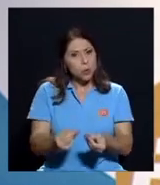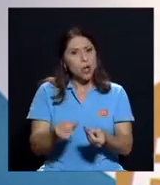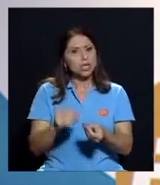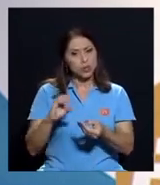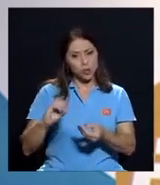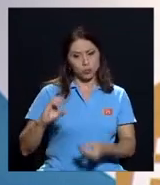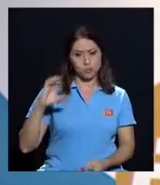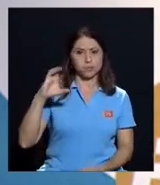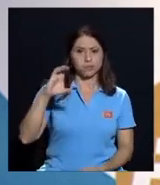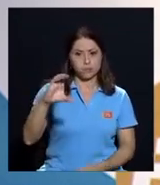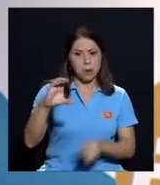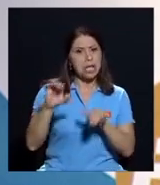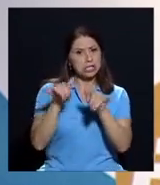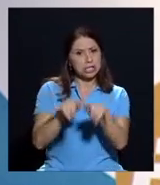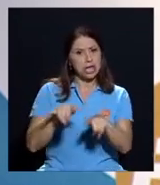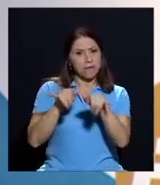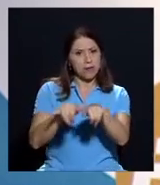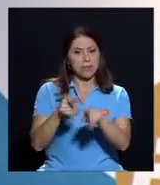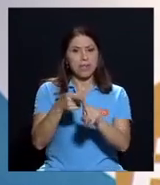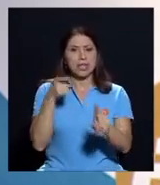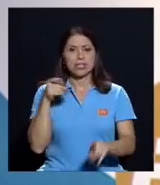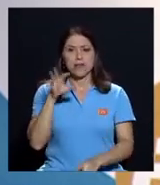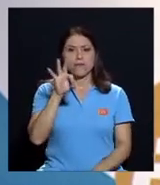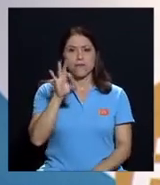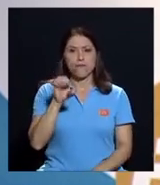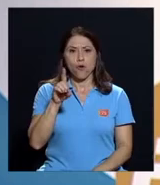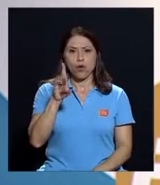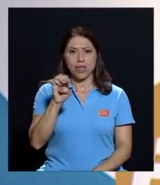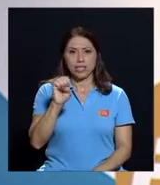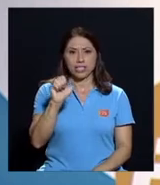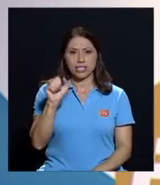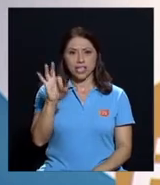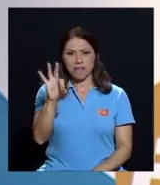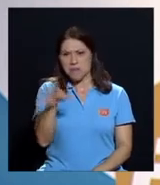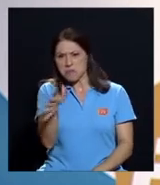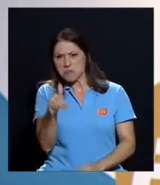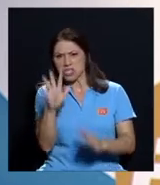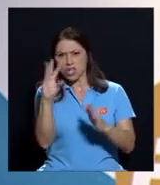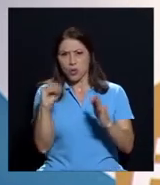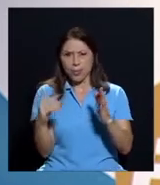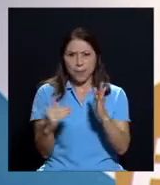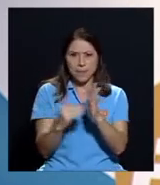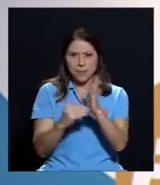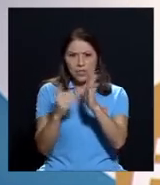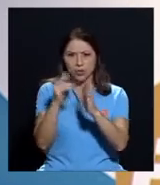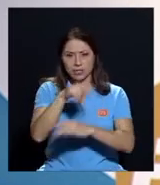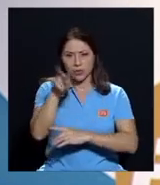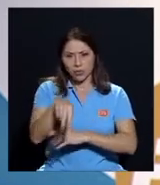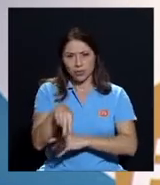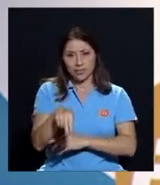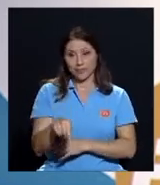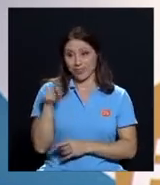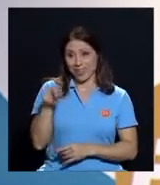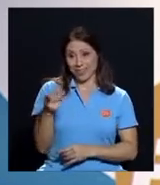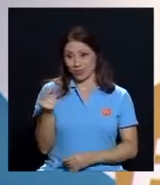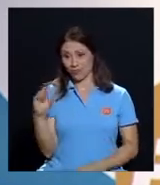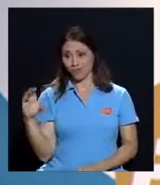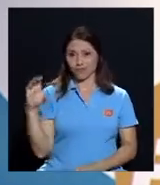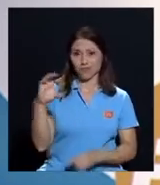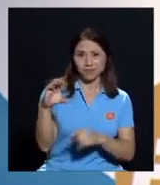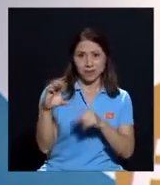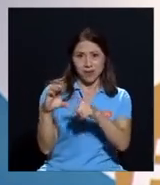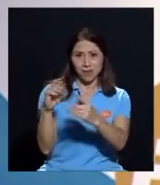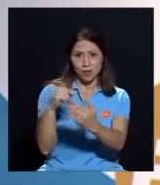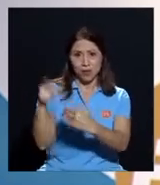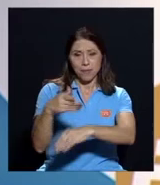una partida presupuestaria de fodesaf que rondó los 50 mil millones de colones es decir eso que se asignaban semos se mantuvo